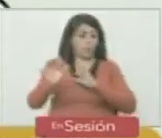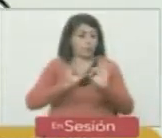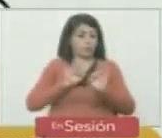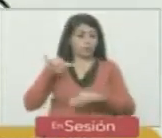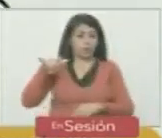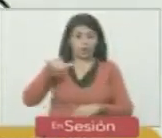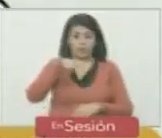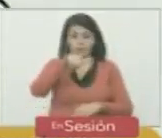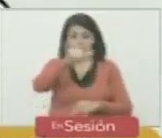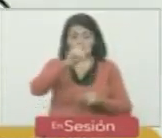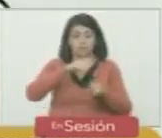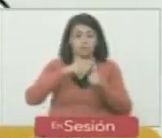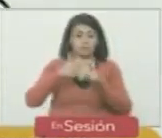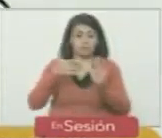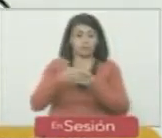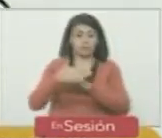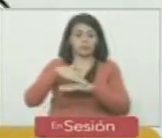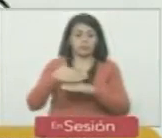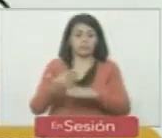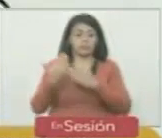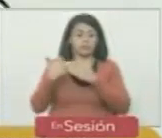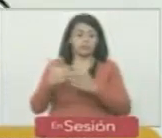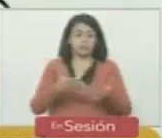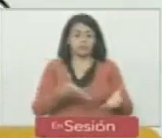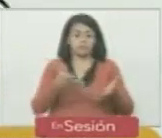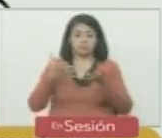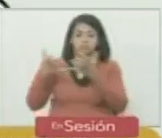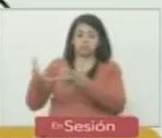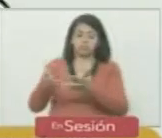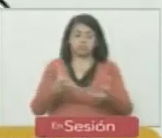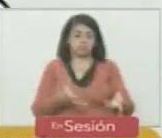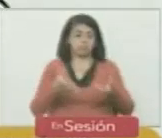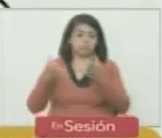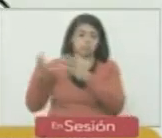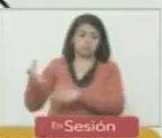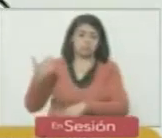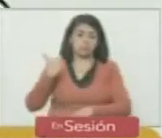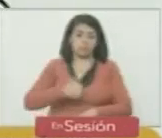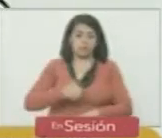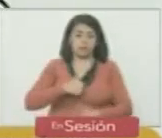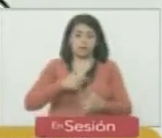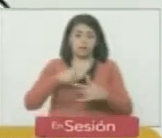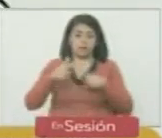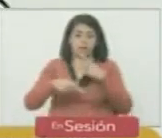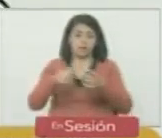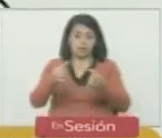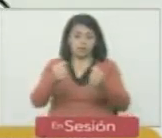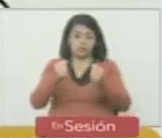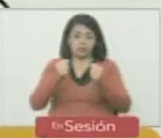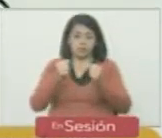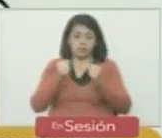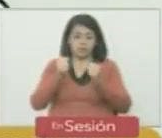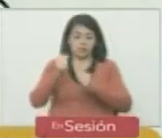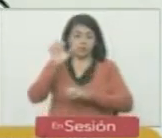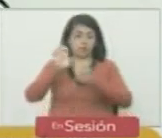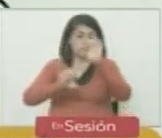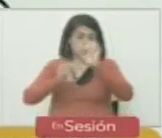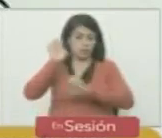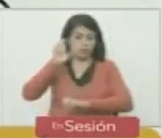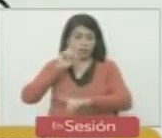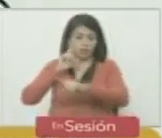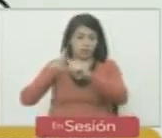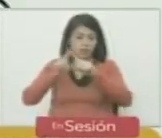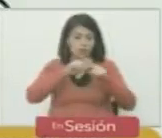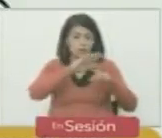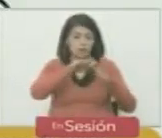protocolos. Bajó la carga sin ningún inconveniente en Argentina. Los pilotos se sometieron a